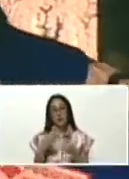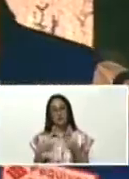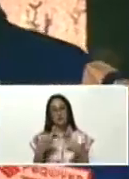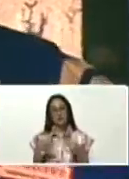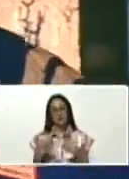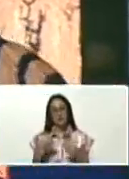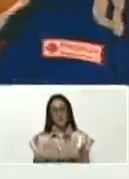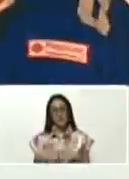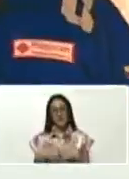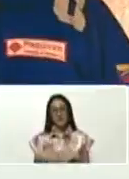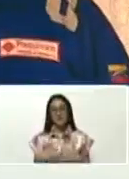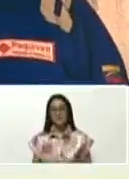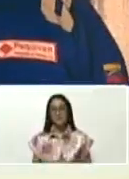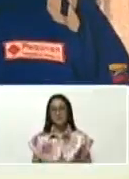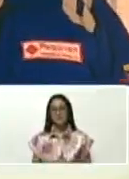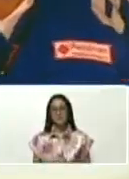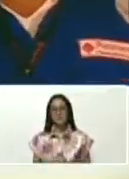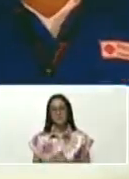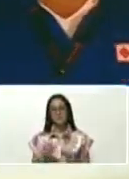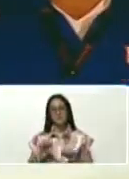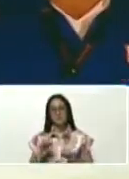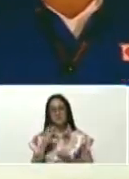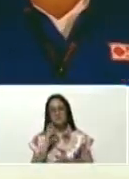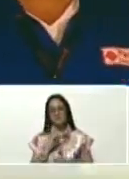presidente. Adelante, presidente.